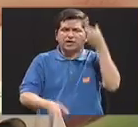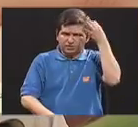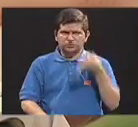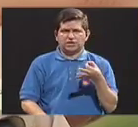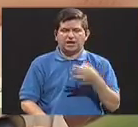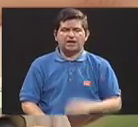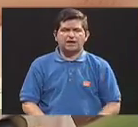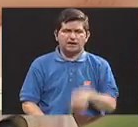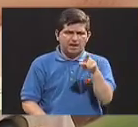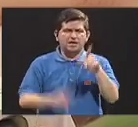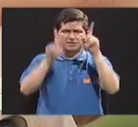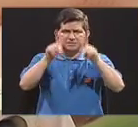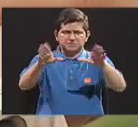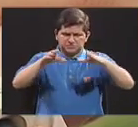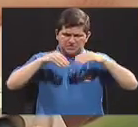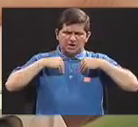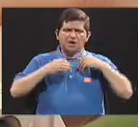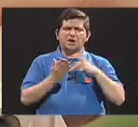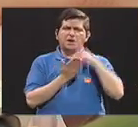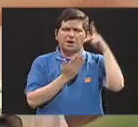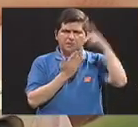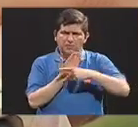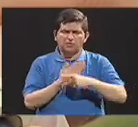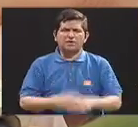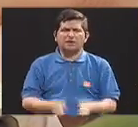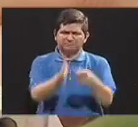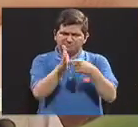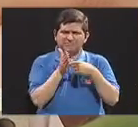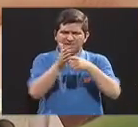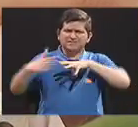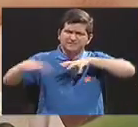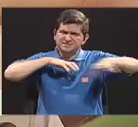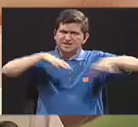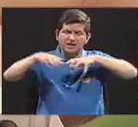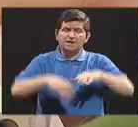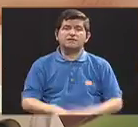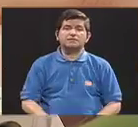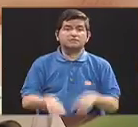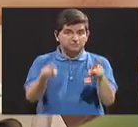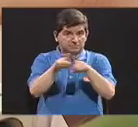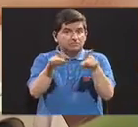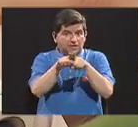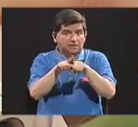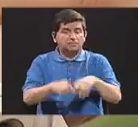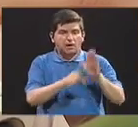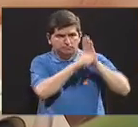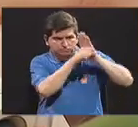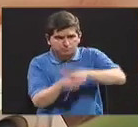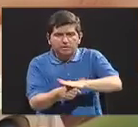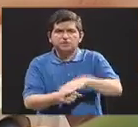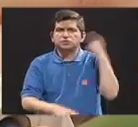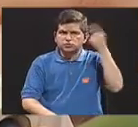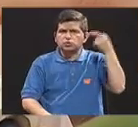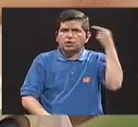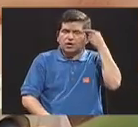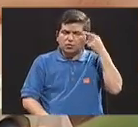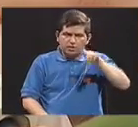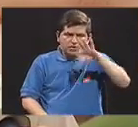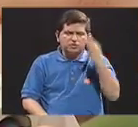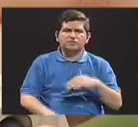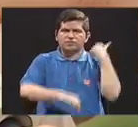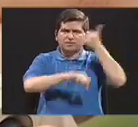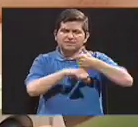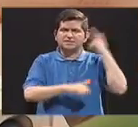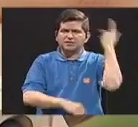ciudadanía apropiarse más de estos programas demandar más la acción incluso eh presionar más al mismo gobierno para que